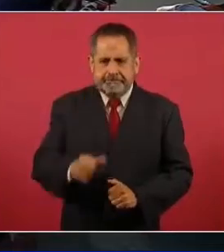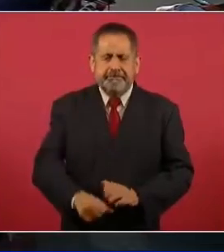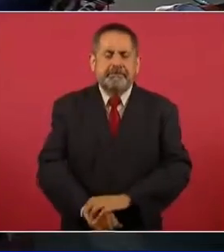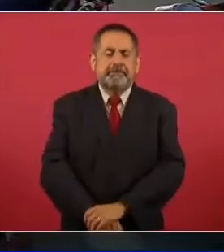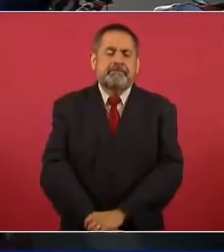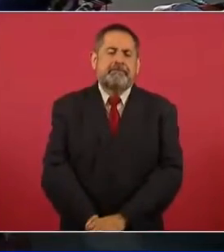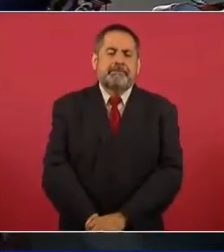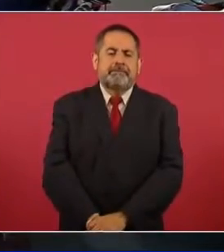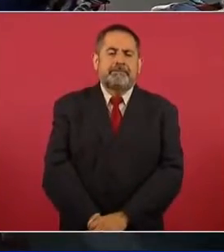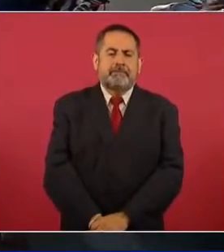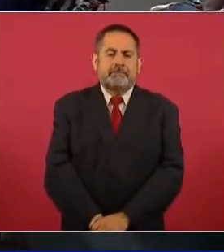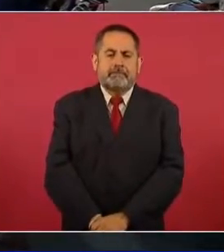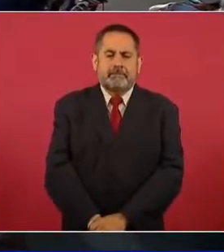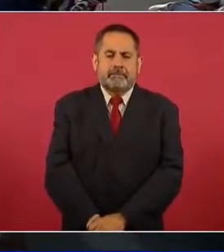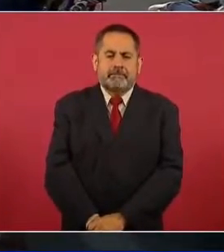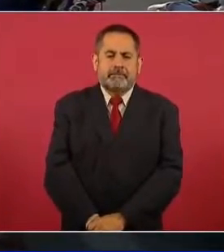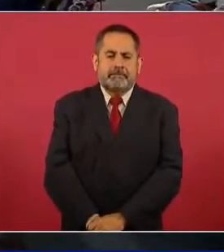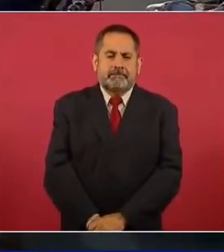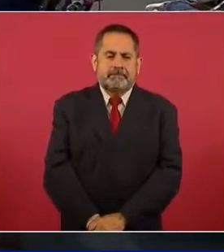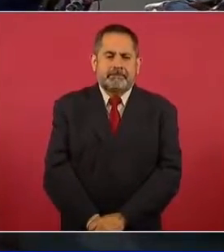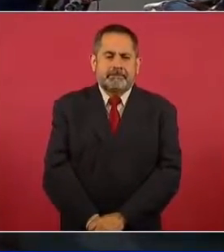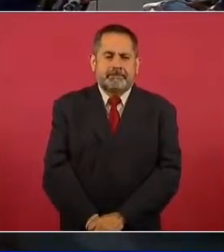hasta gobernadores? Ah,